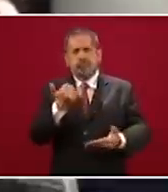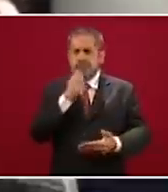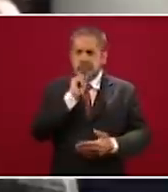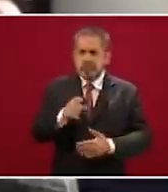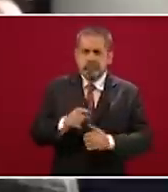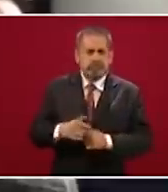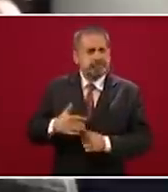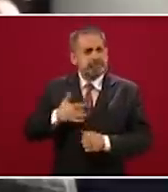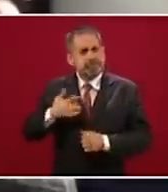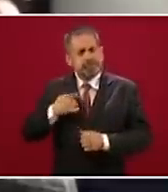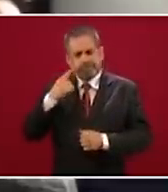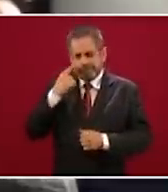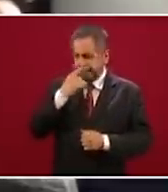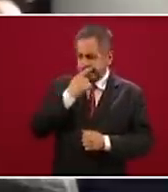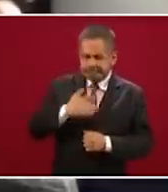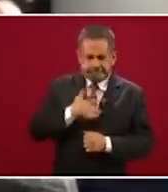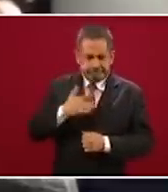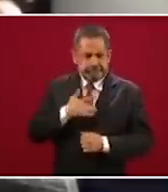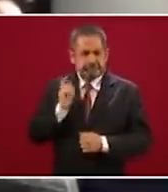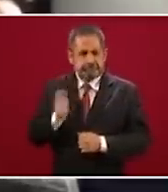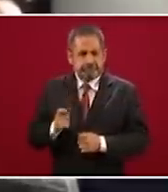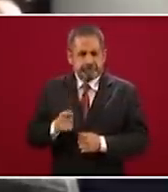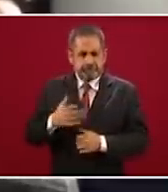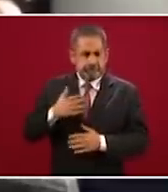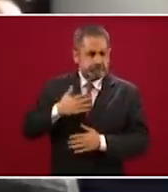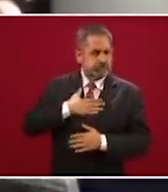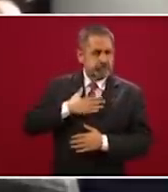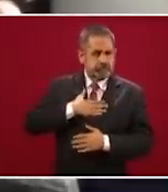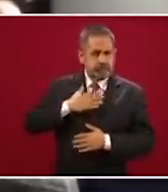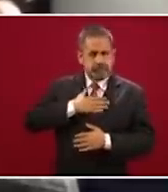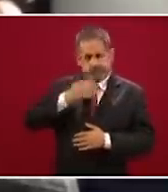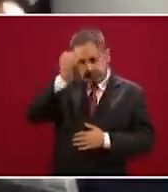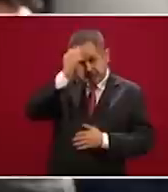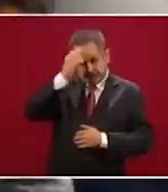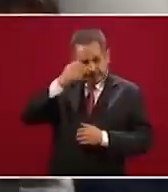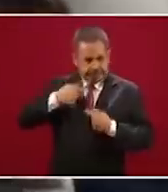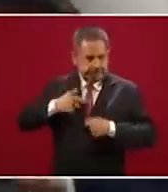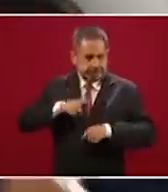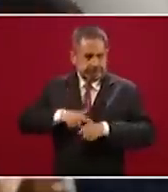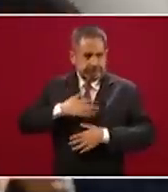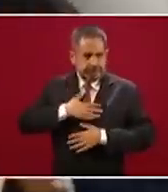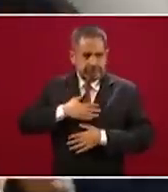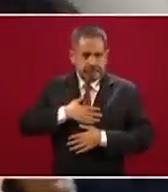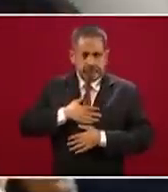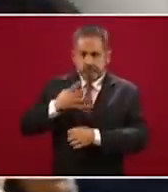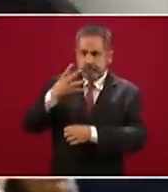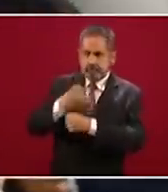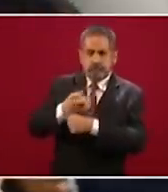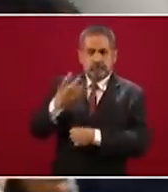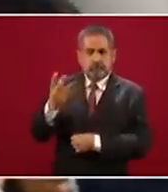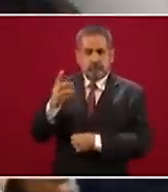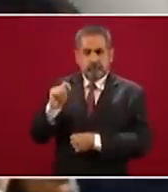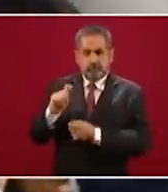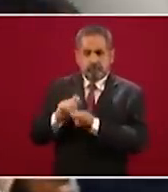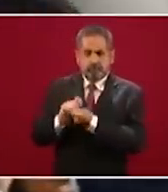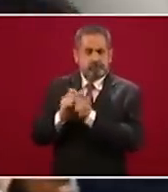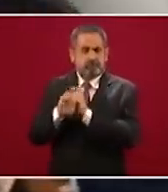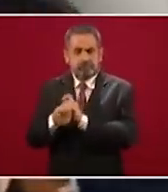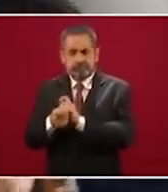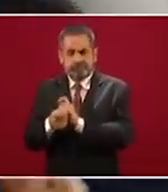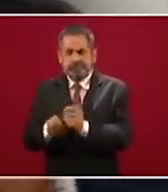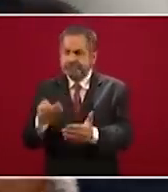me parece que es una opinión muy personal, que la cuarta transformación no estaría